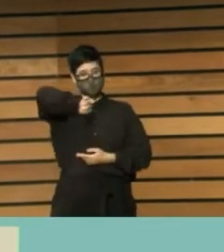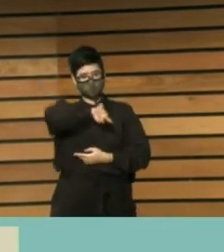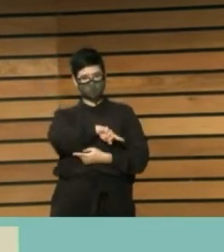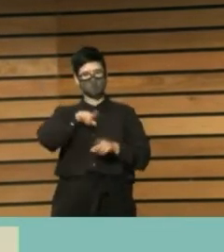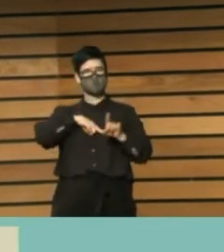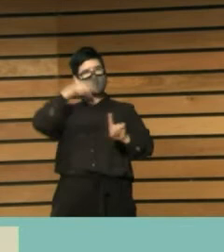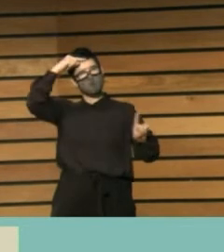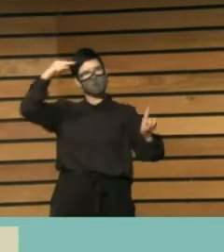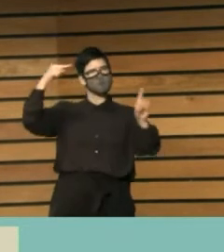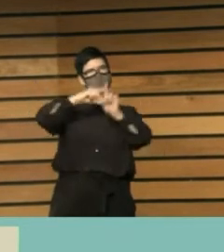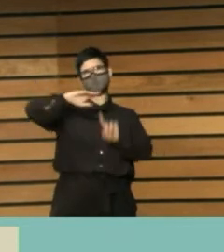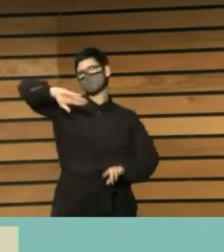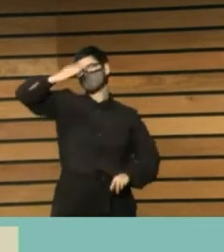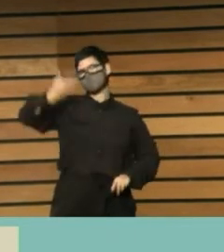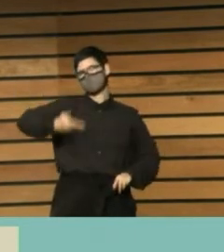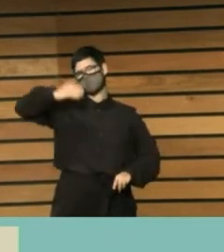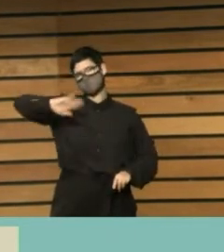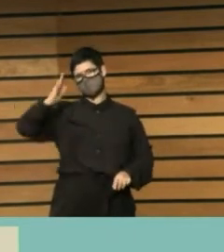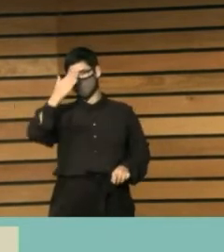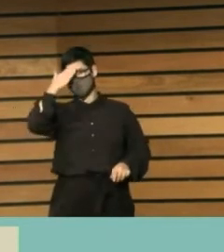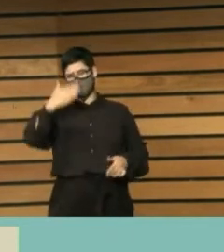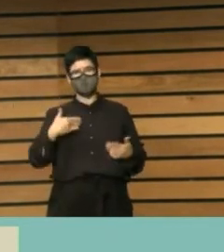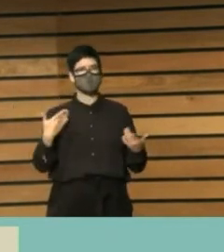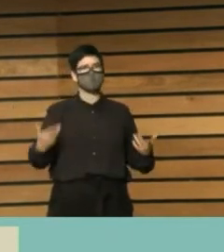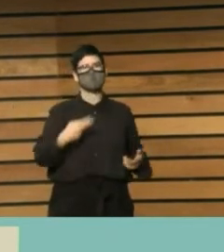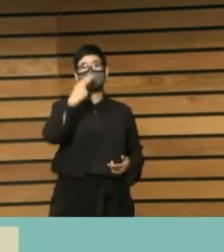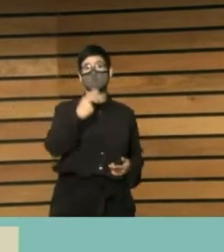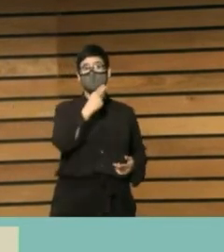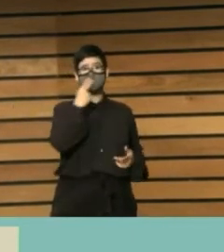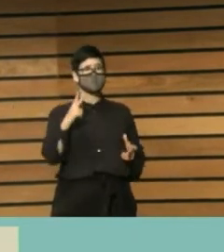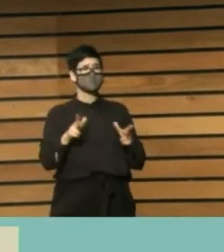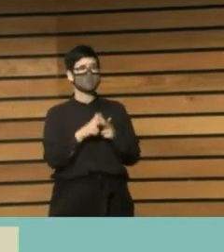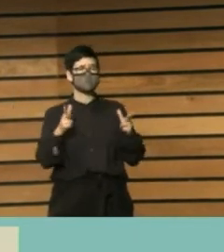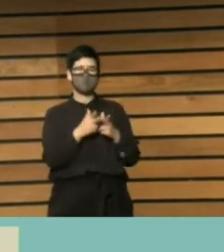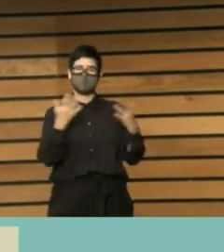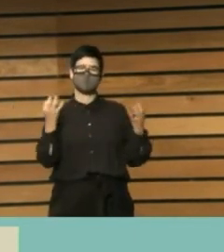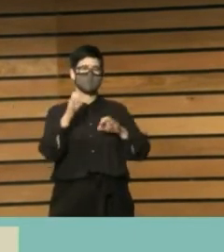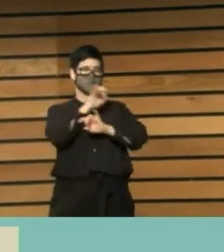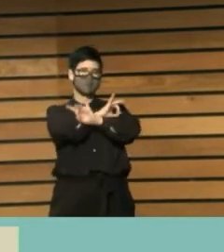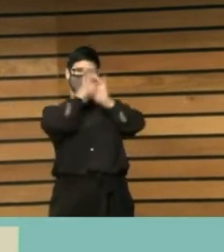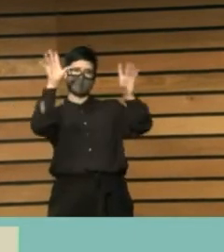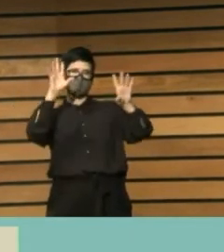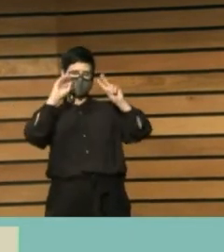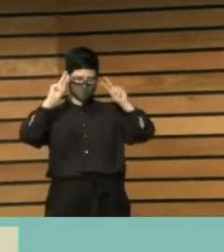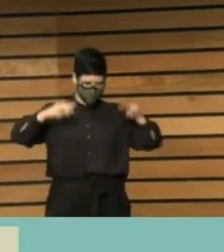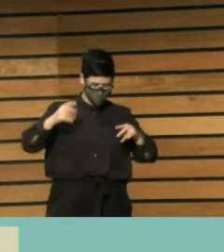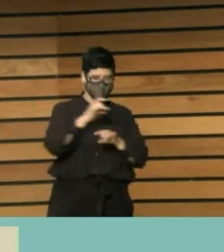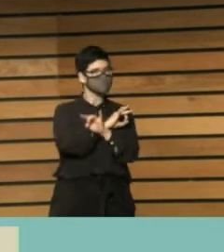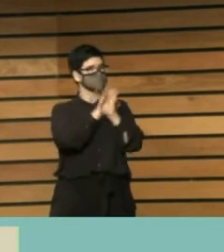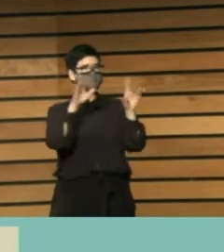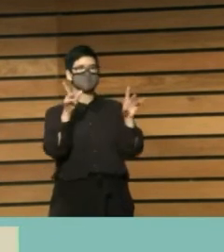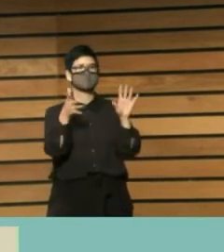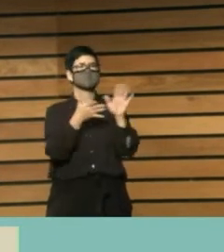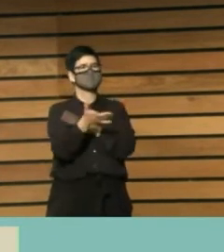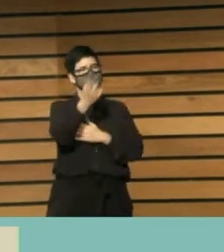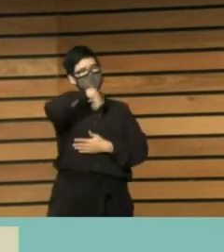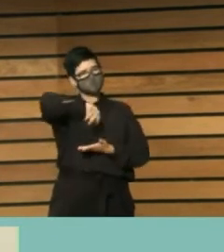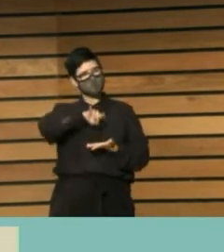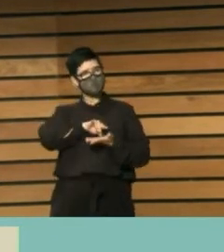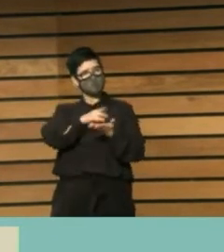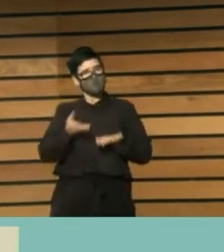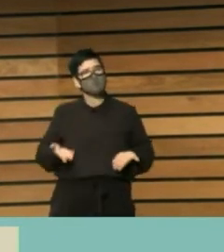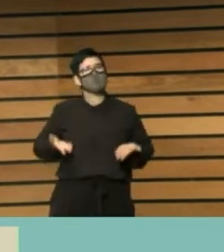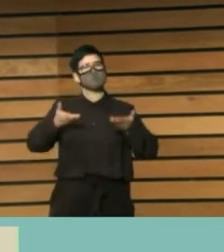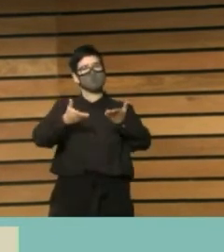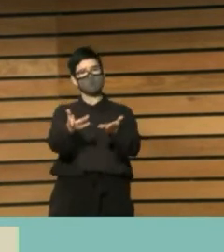eso Debbie también nos ha hablado, y nuestro compromiso social tiene que estar claro. Nosotros estamos para servir las demandas informativas de las